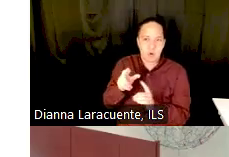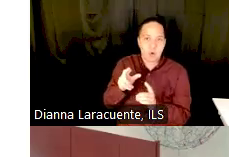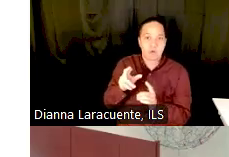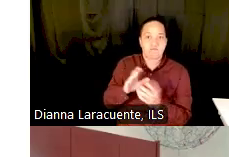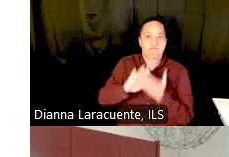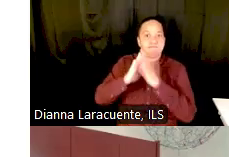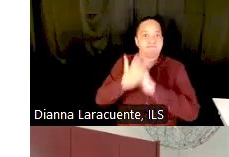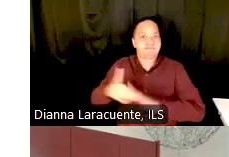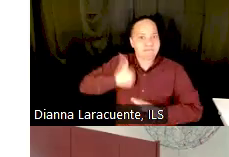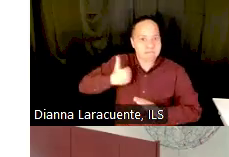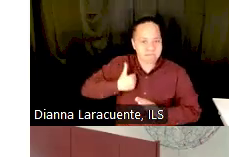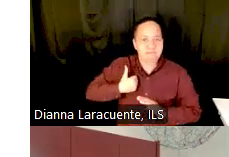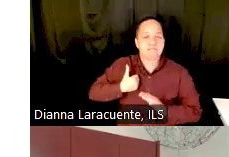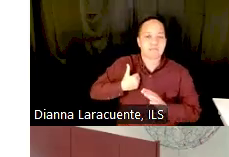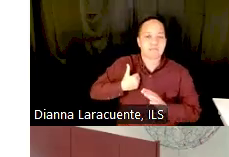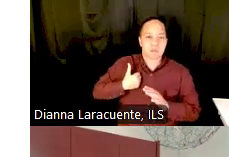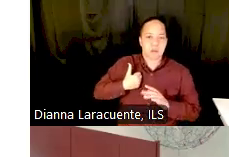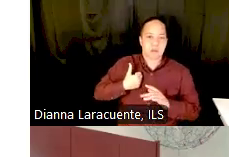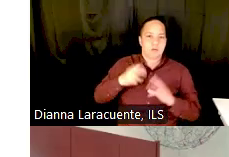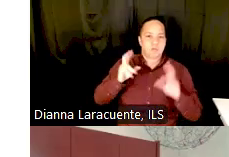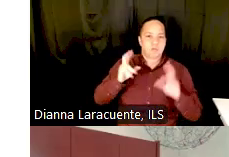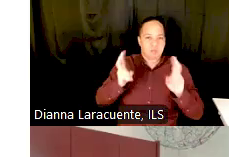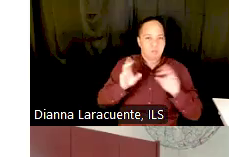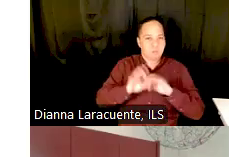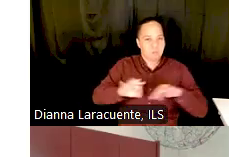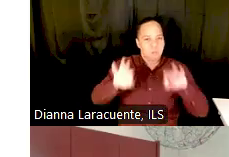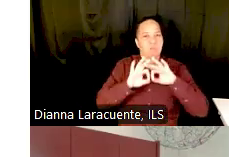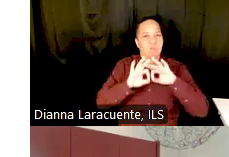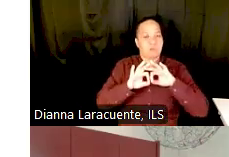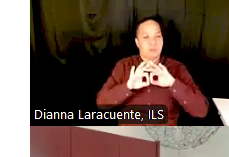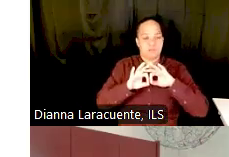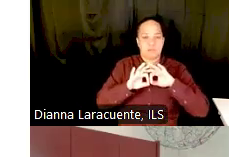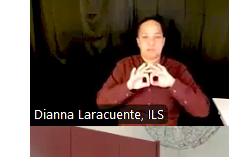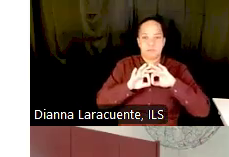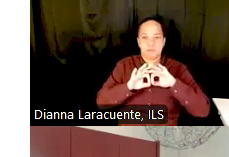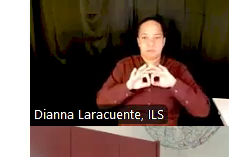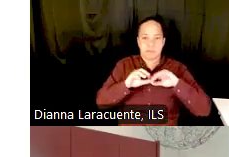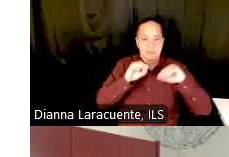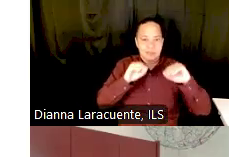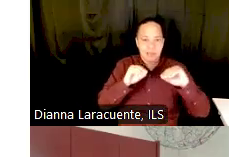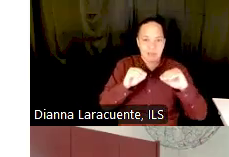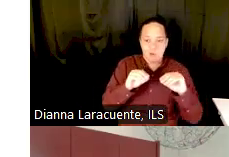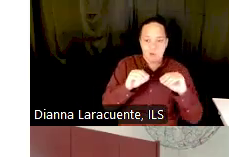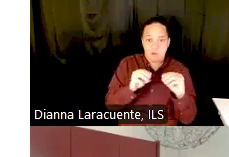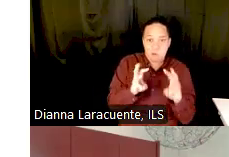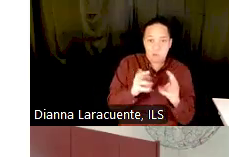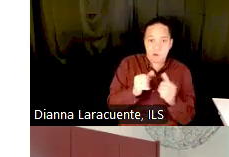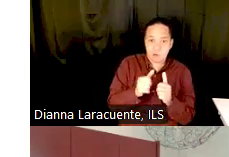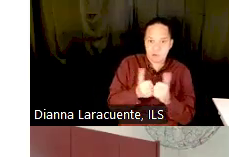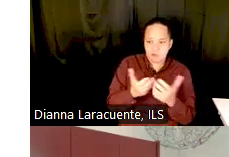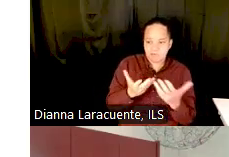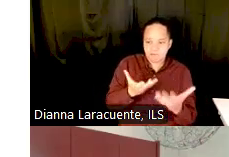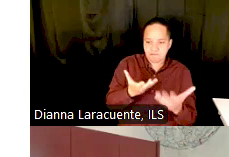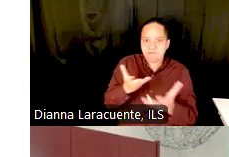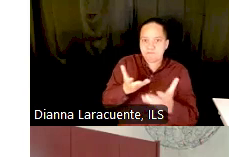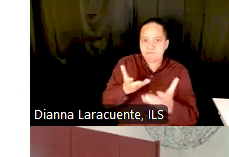agresivo. Esto es un tema digno de que se enseñe técnicas de cómo actuar sobre